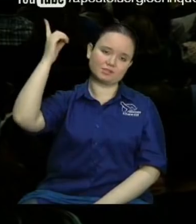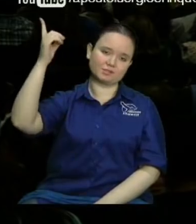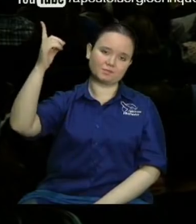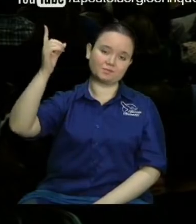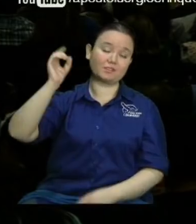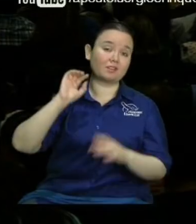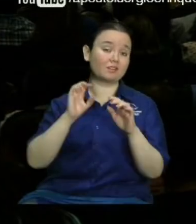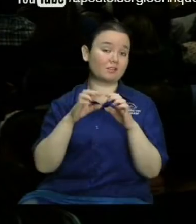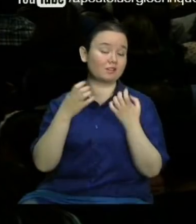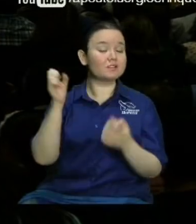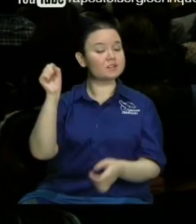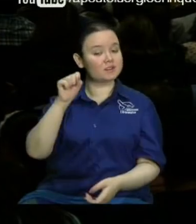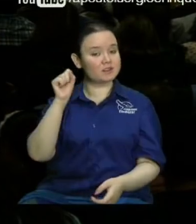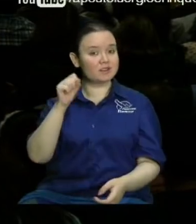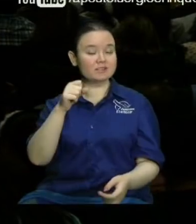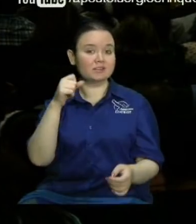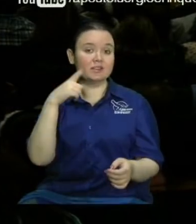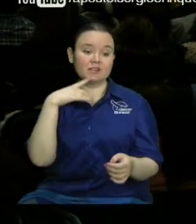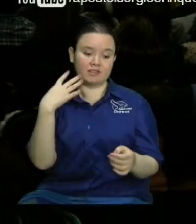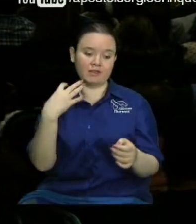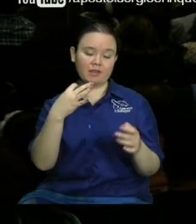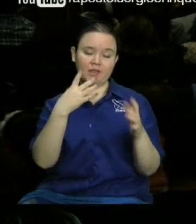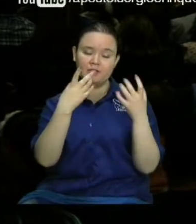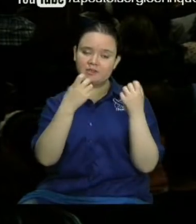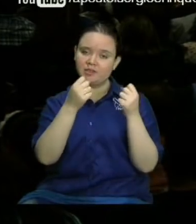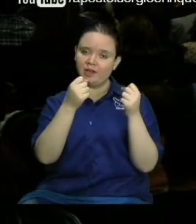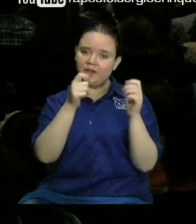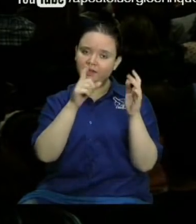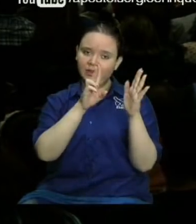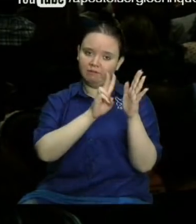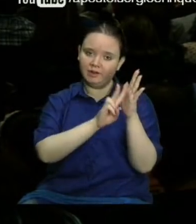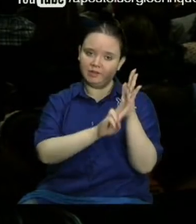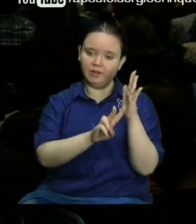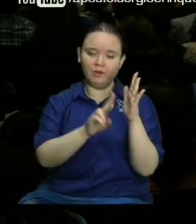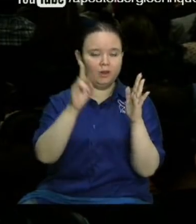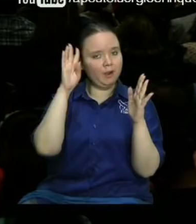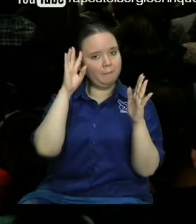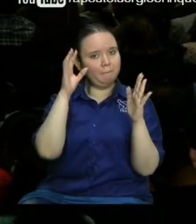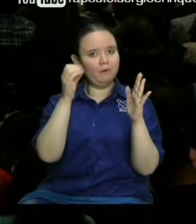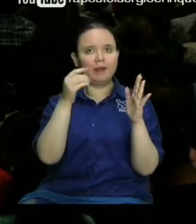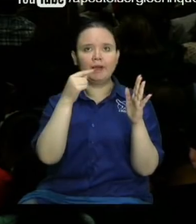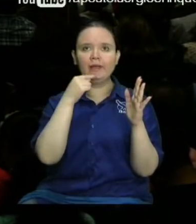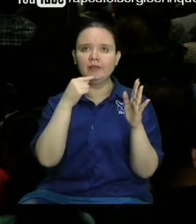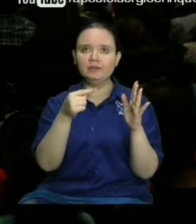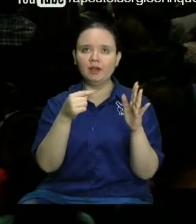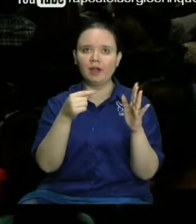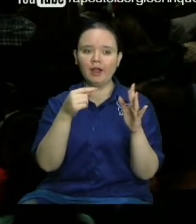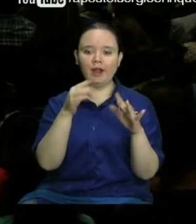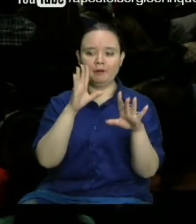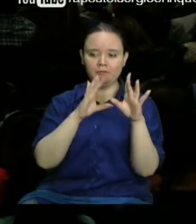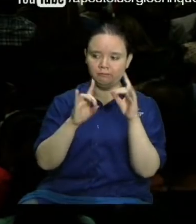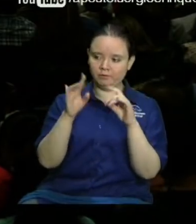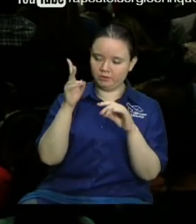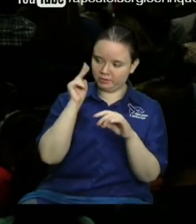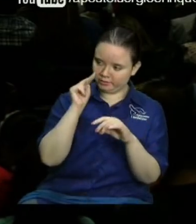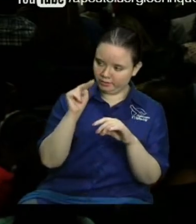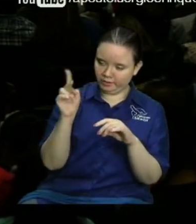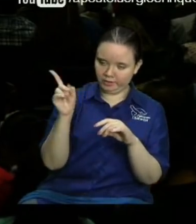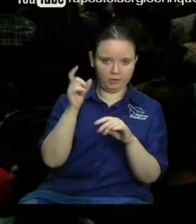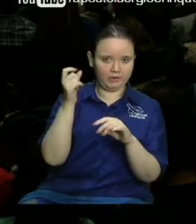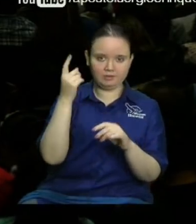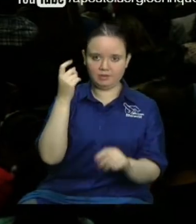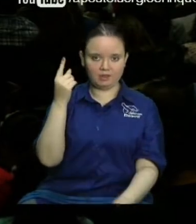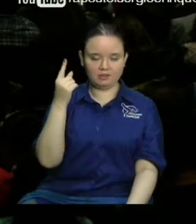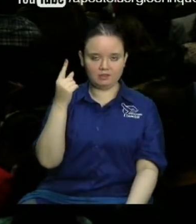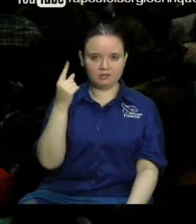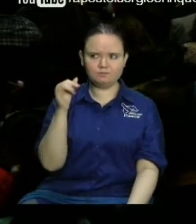Entonces sí se cumple ese versículo. Se cumple el versículo que hace tropezar a muchos y nos pone a estudiar